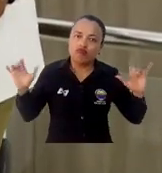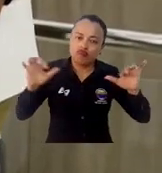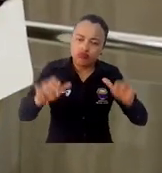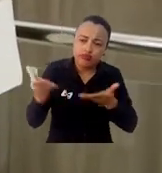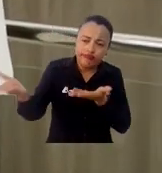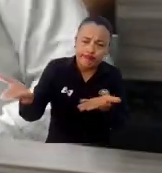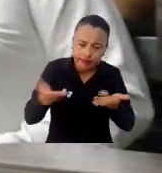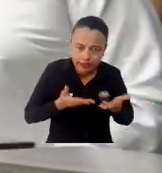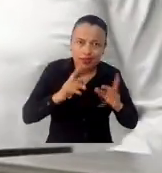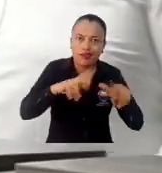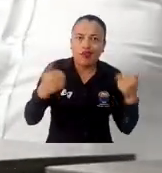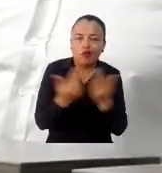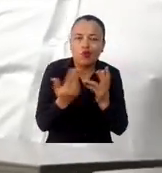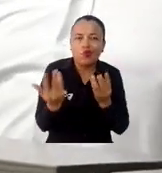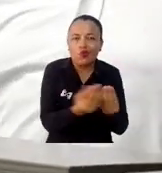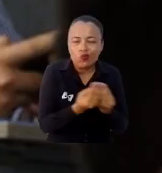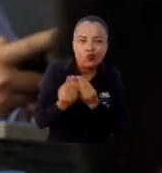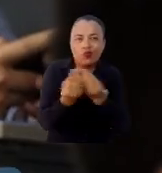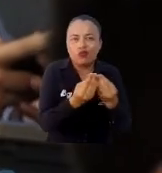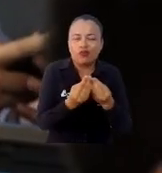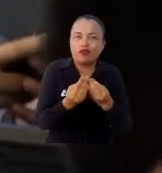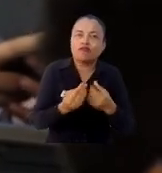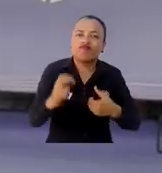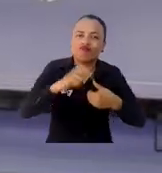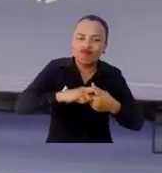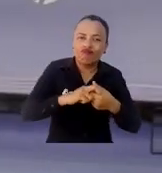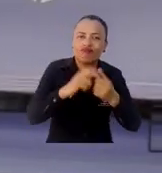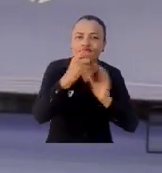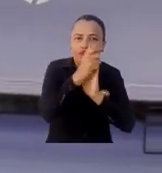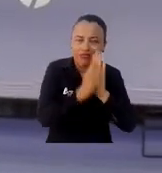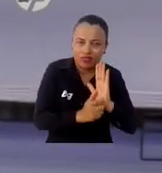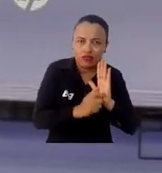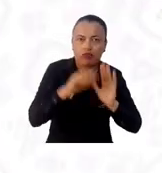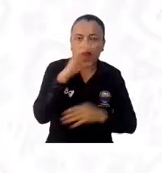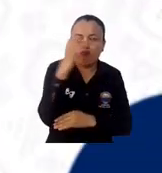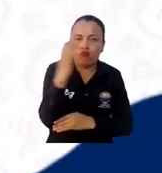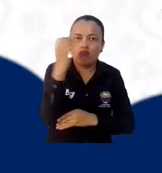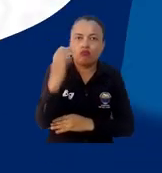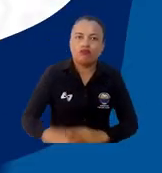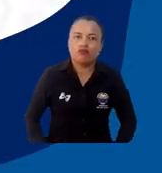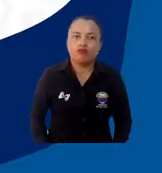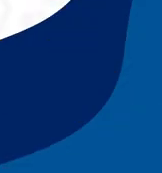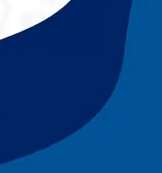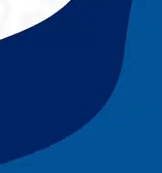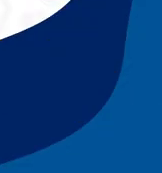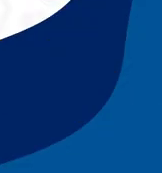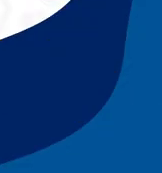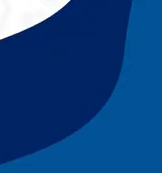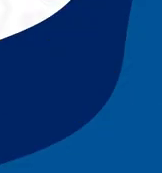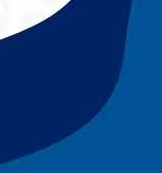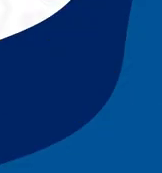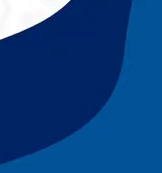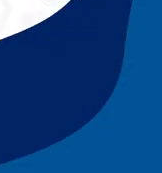albergó la reunión de la Junta Directiva de la Federación Nacional de Personerías de Colombia.